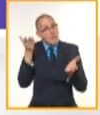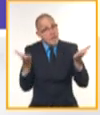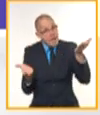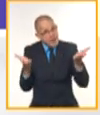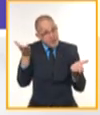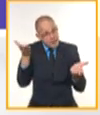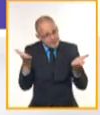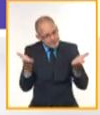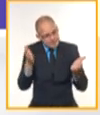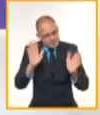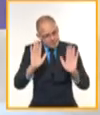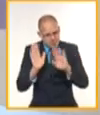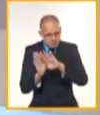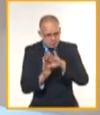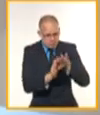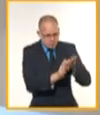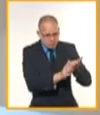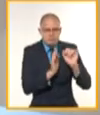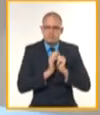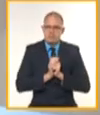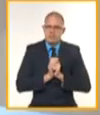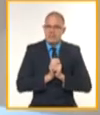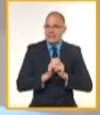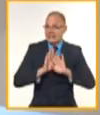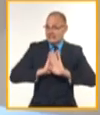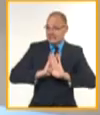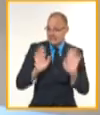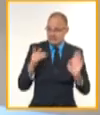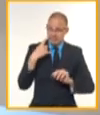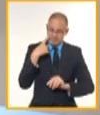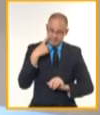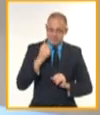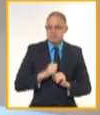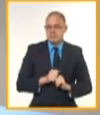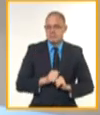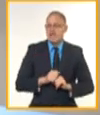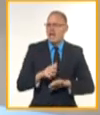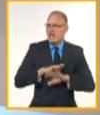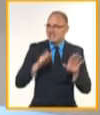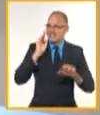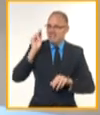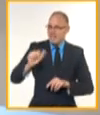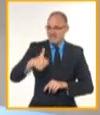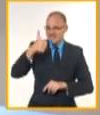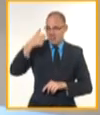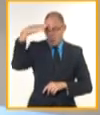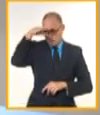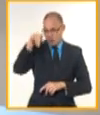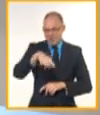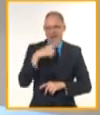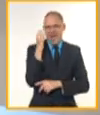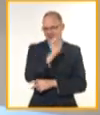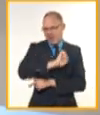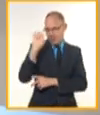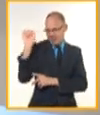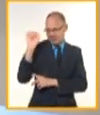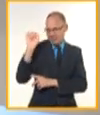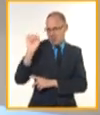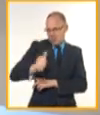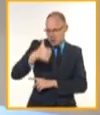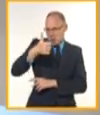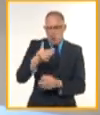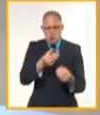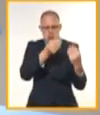cosa es ganar y otra cosa es tener un mandato, repito, son dos cosas en términos de política diferentes. Vamos a recordar